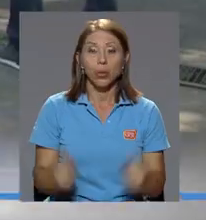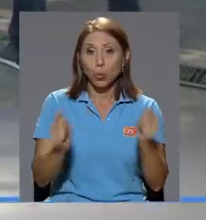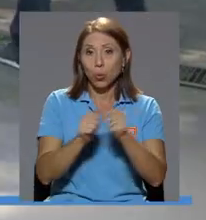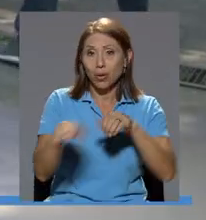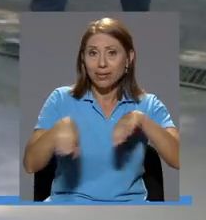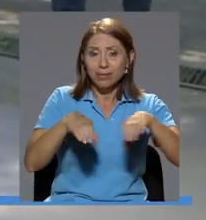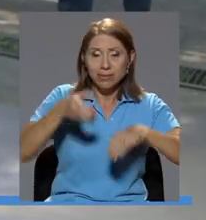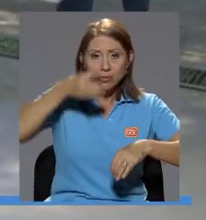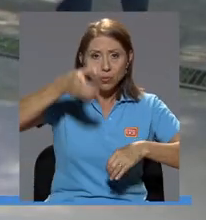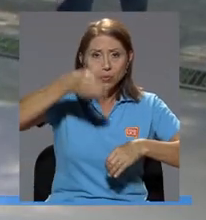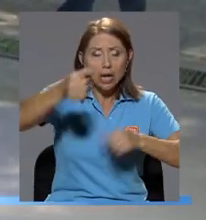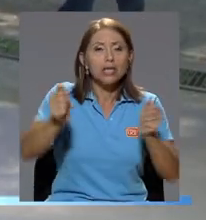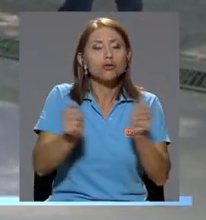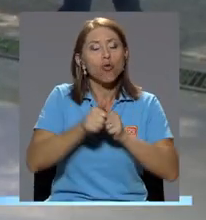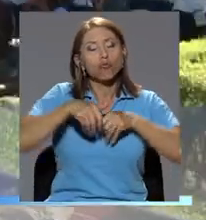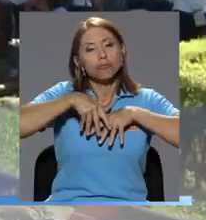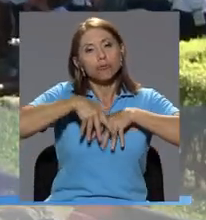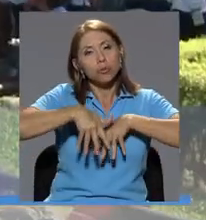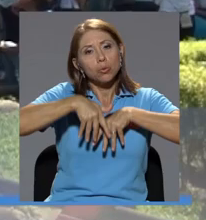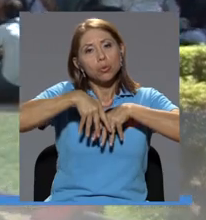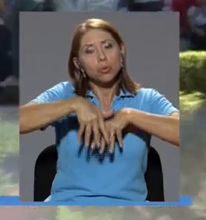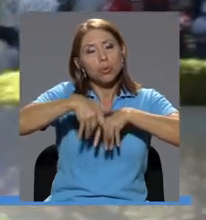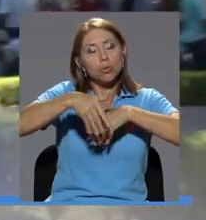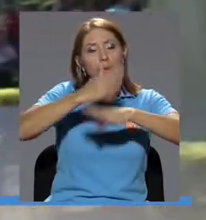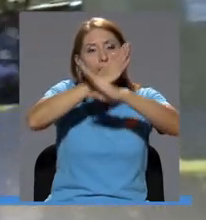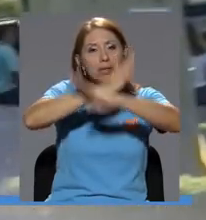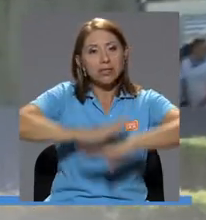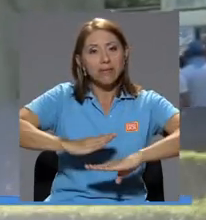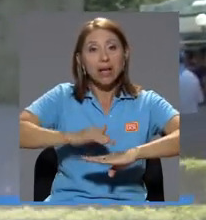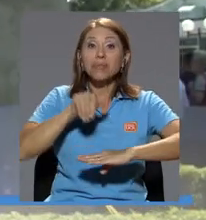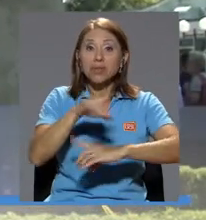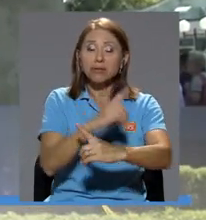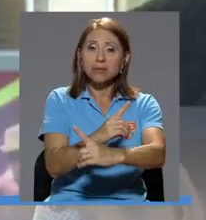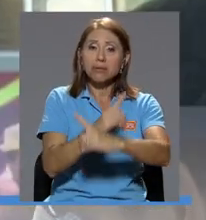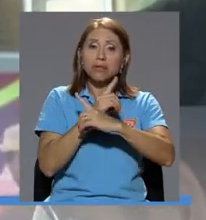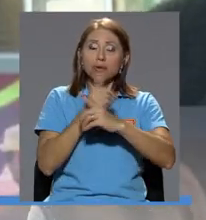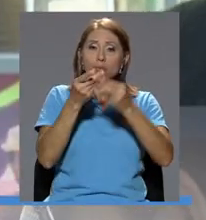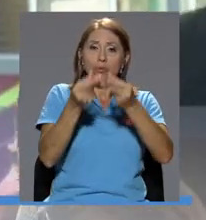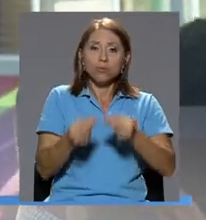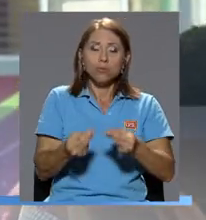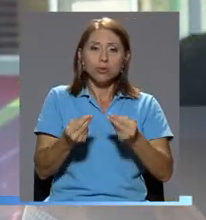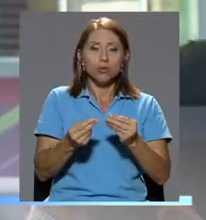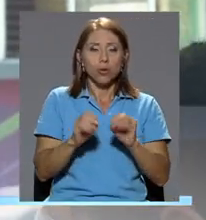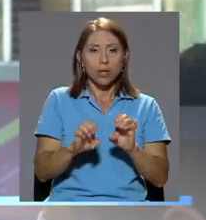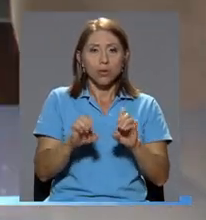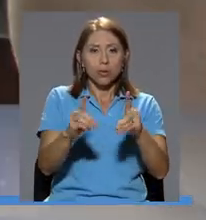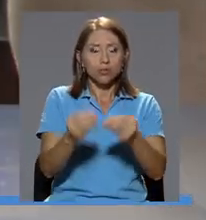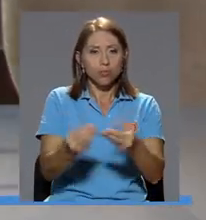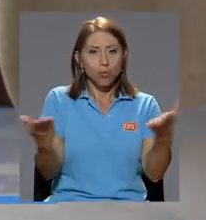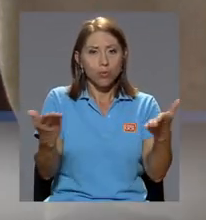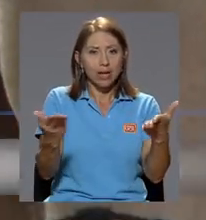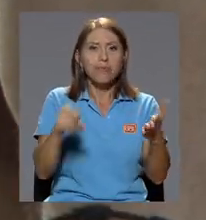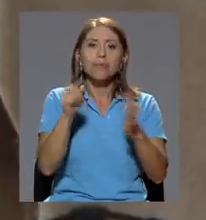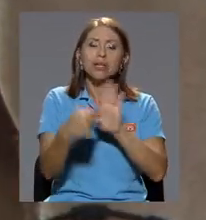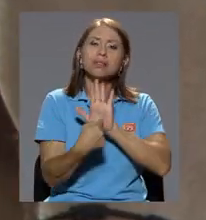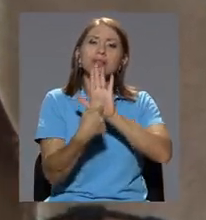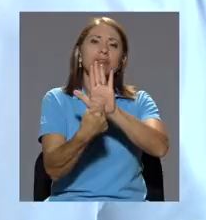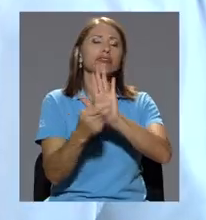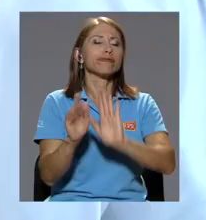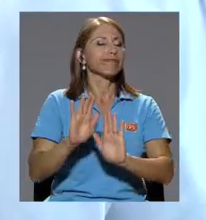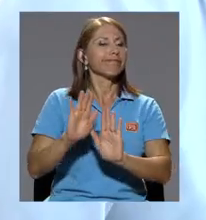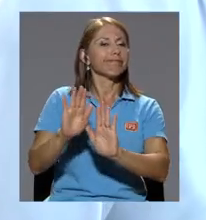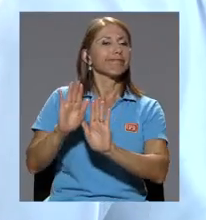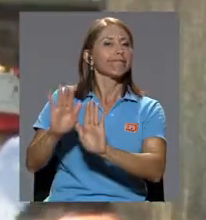con actividades culturales y una marcha pacífica. Así se defendió el presupuesto para la educación pública y se expresó el rechazo ante